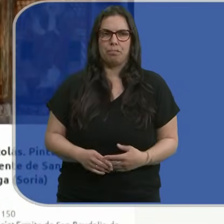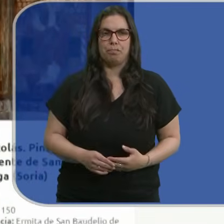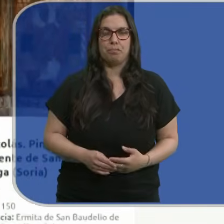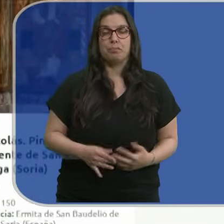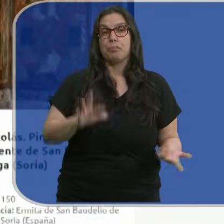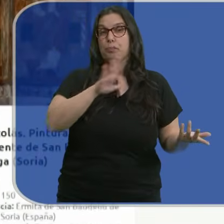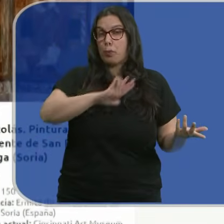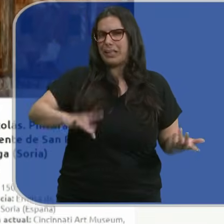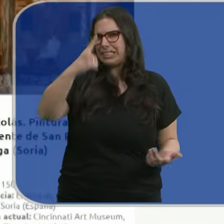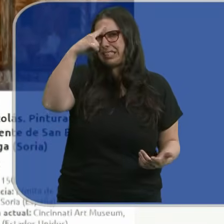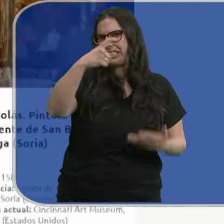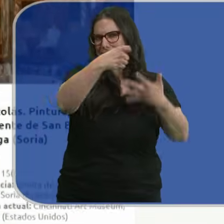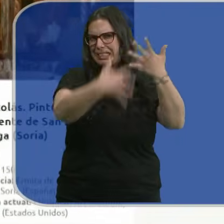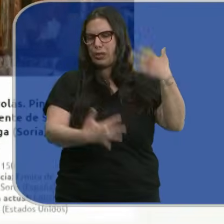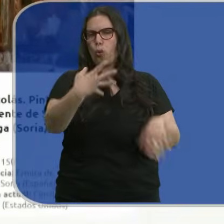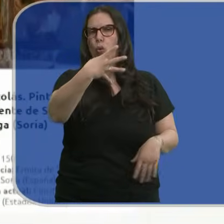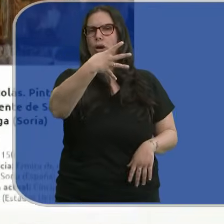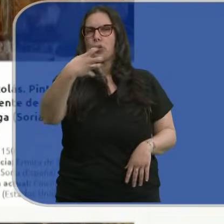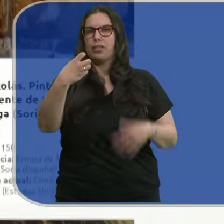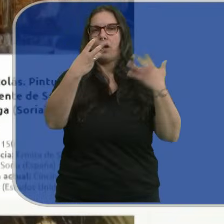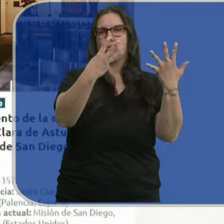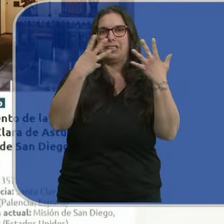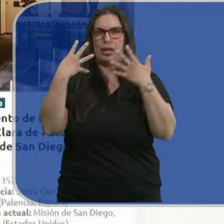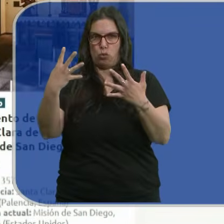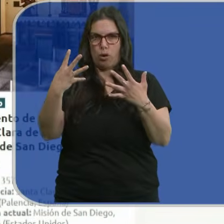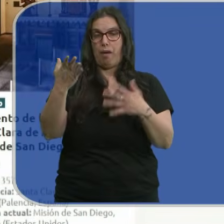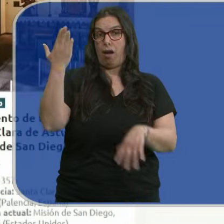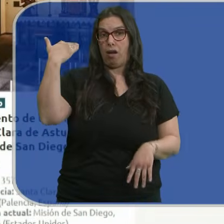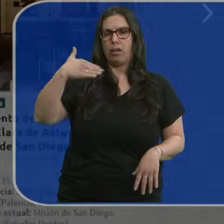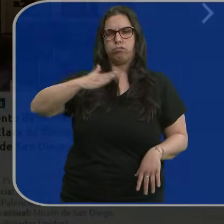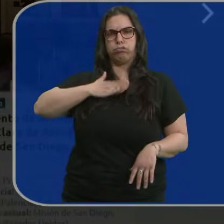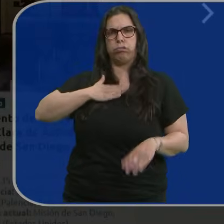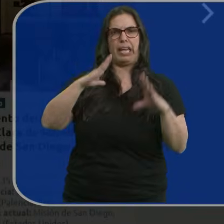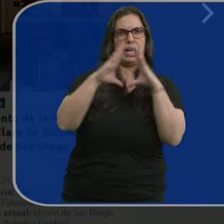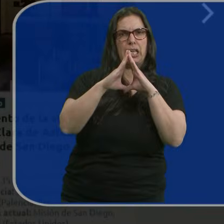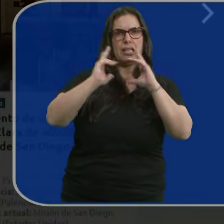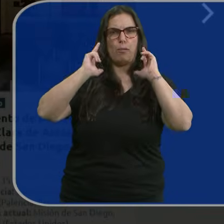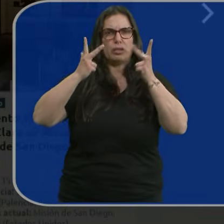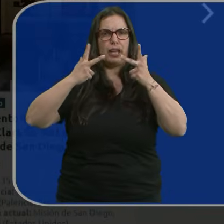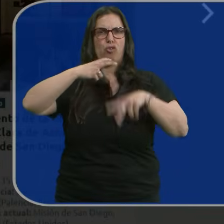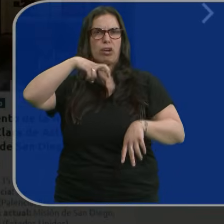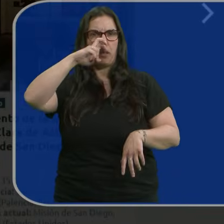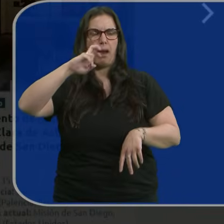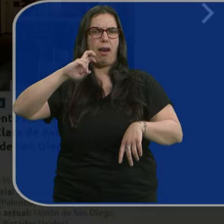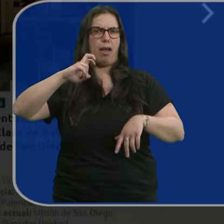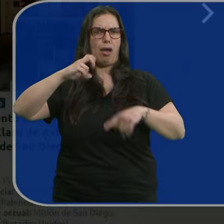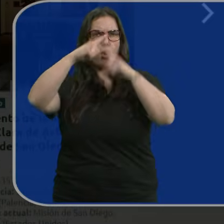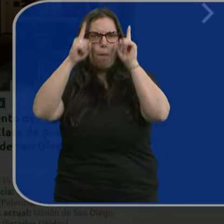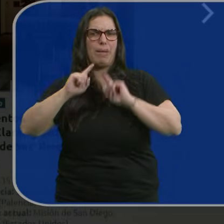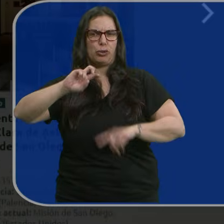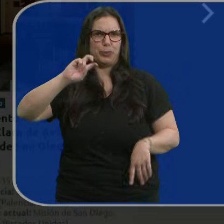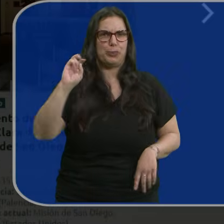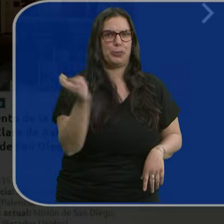Por el momento hay identificadas 489 piezas que formaron parte de iglesias, monasterios, catedrales o conventos de nuestra